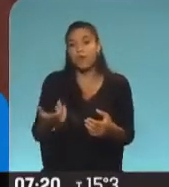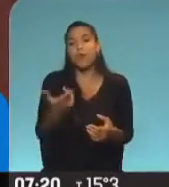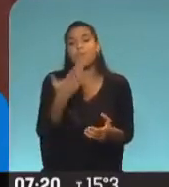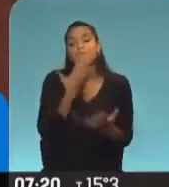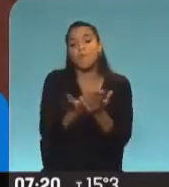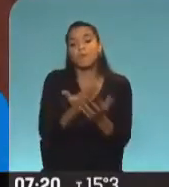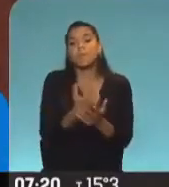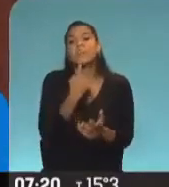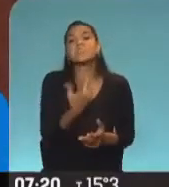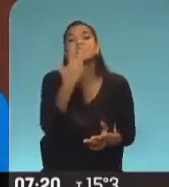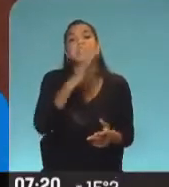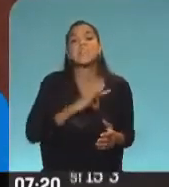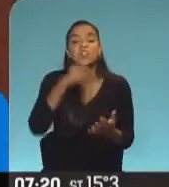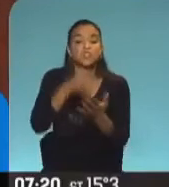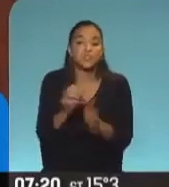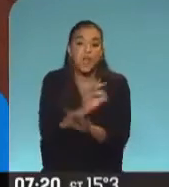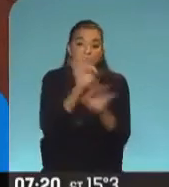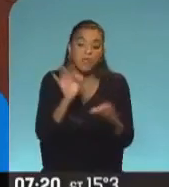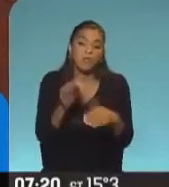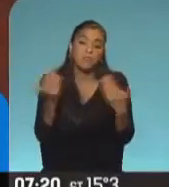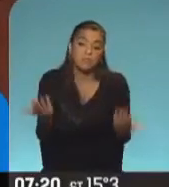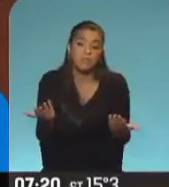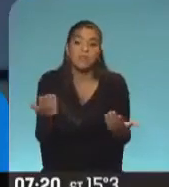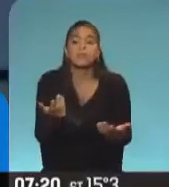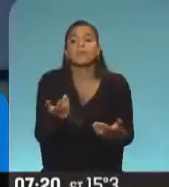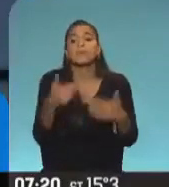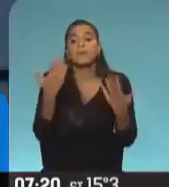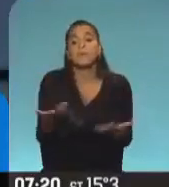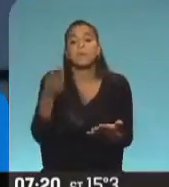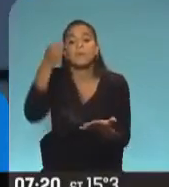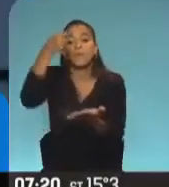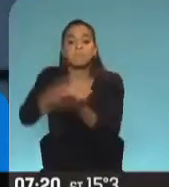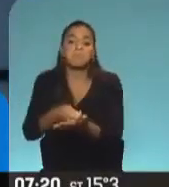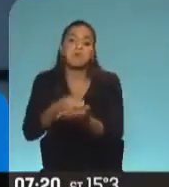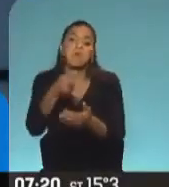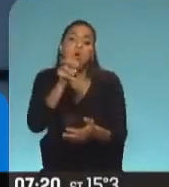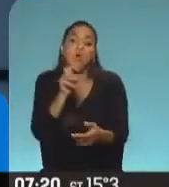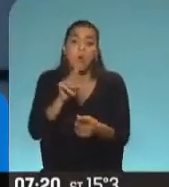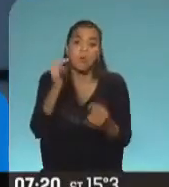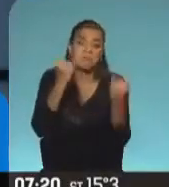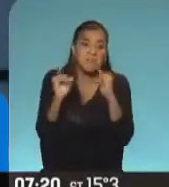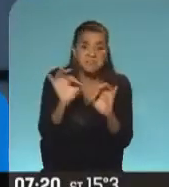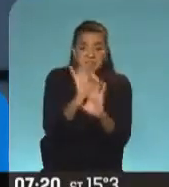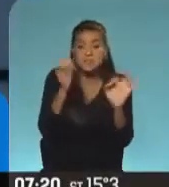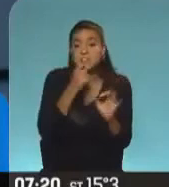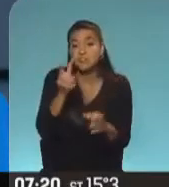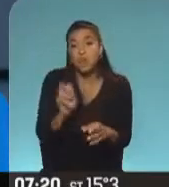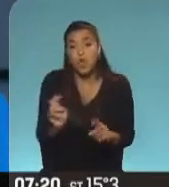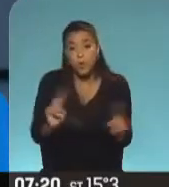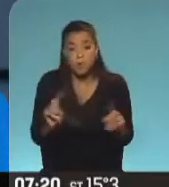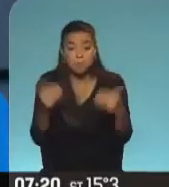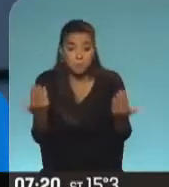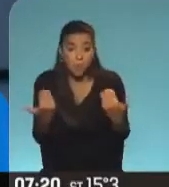gracia, sí, claro. Entonces tampoco cobrarían capital intereses estos 3 años, entonces dice, bueno, si no cobramos,